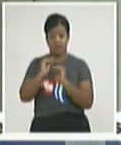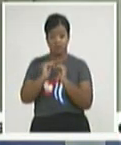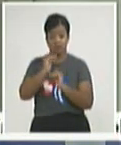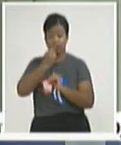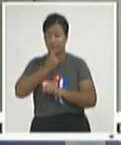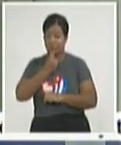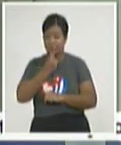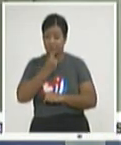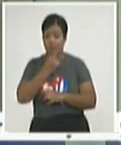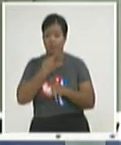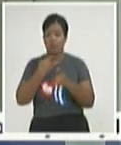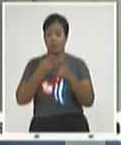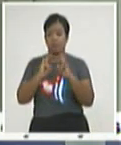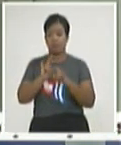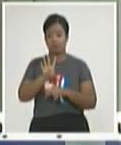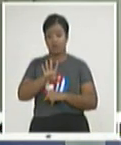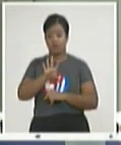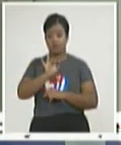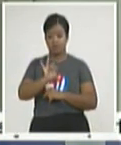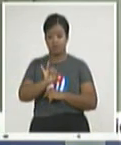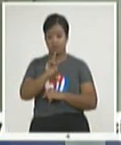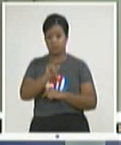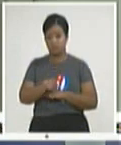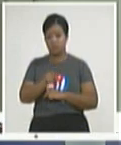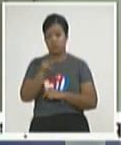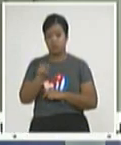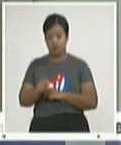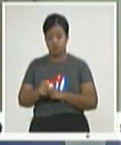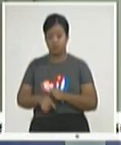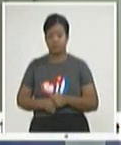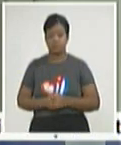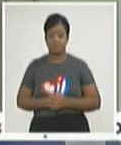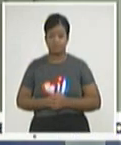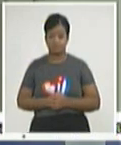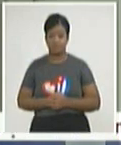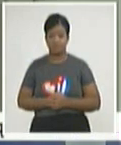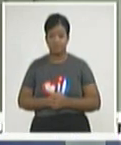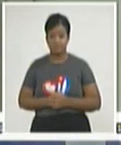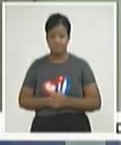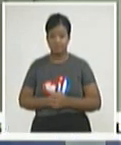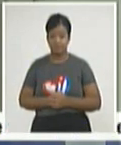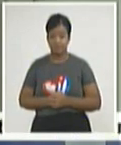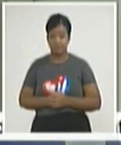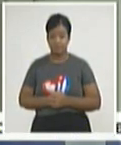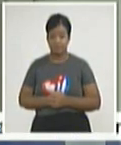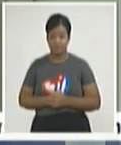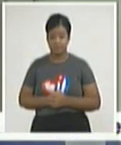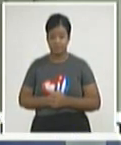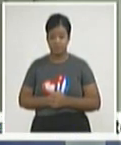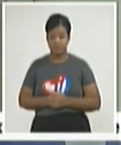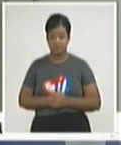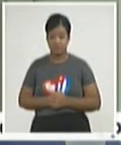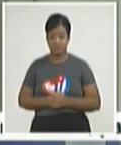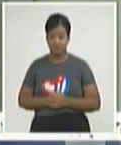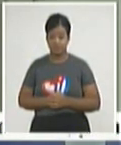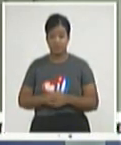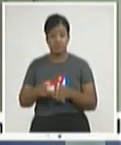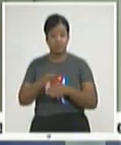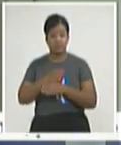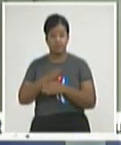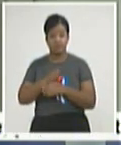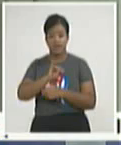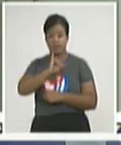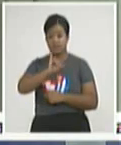fallecen 47 personas de los 70 que informamos hoy. Estamos hablando del